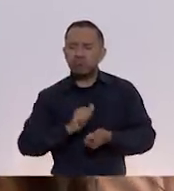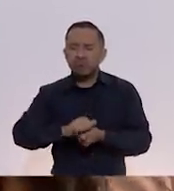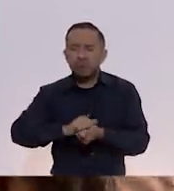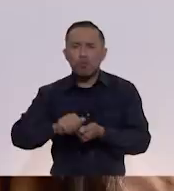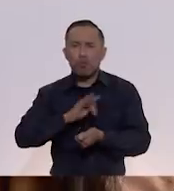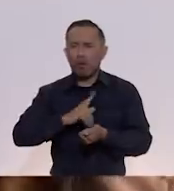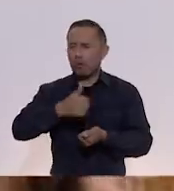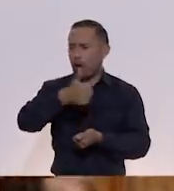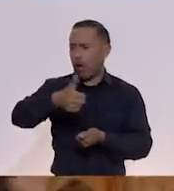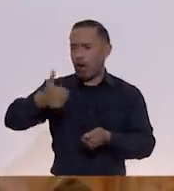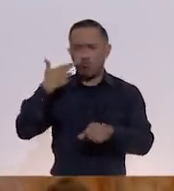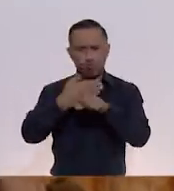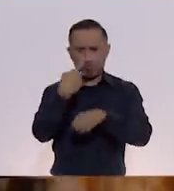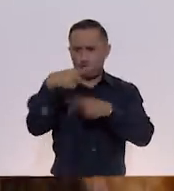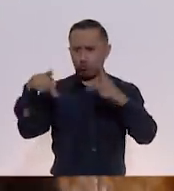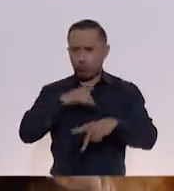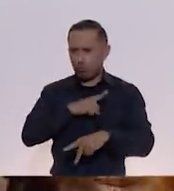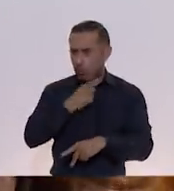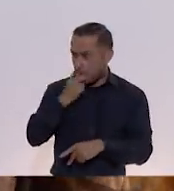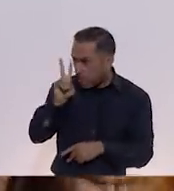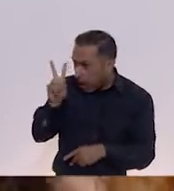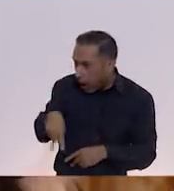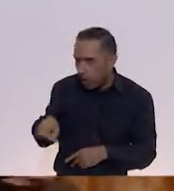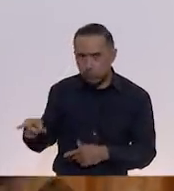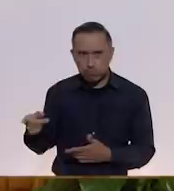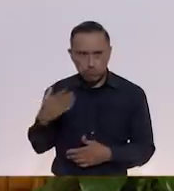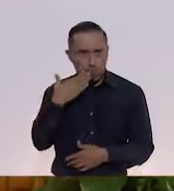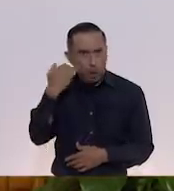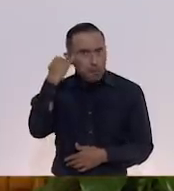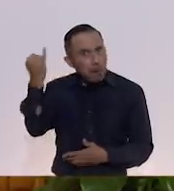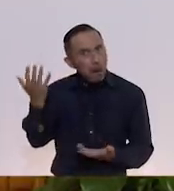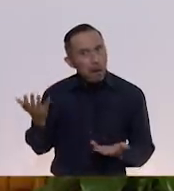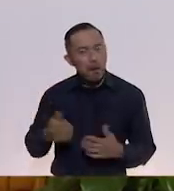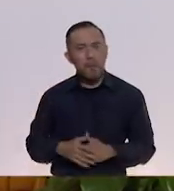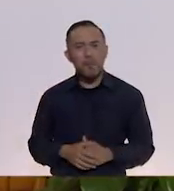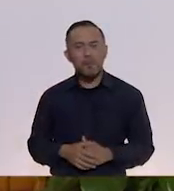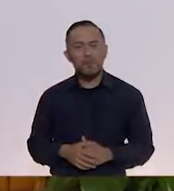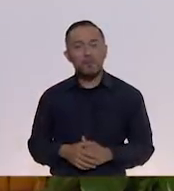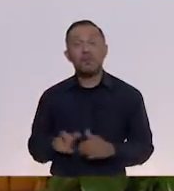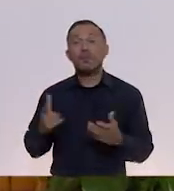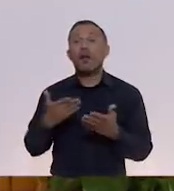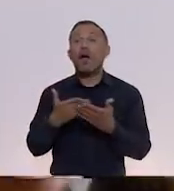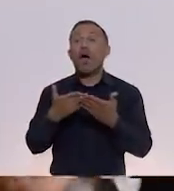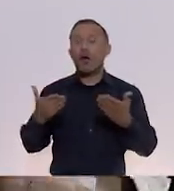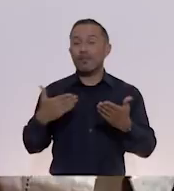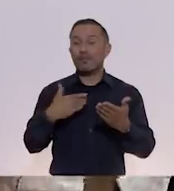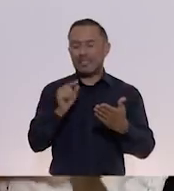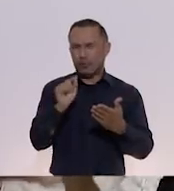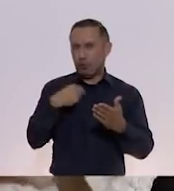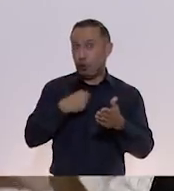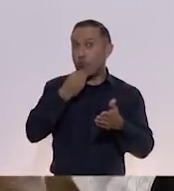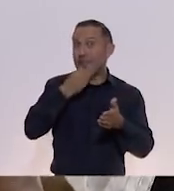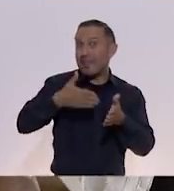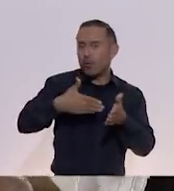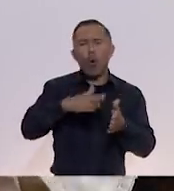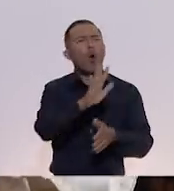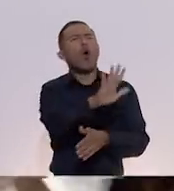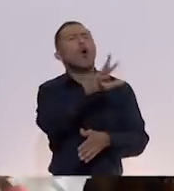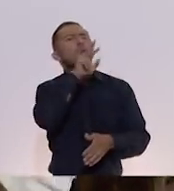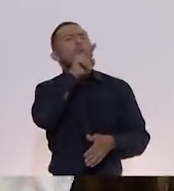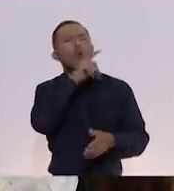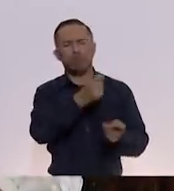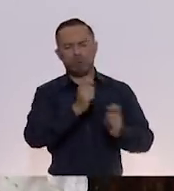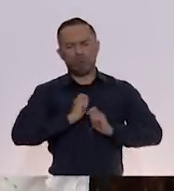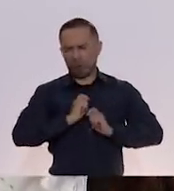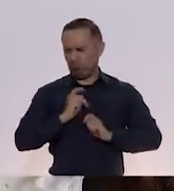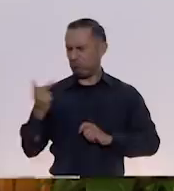¿De veras? No me parece nada mala idea, ¿eh? Ahora voy a empezar a preparar la cena, ¿eh? Porque... No, nosotros la hacemos. Tenemos